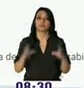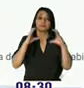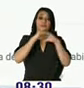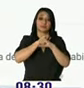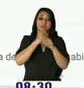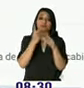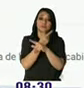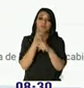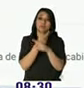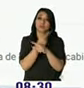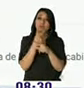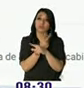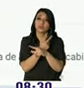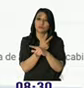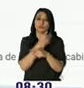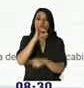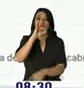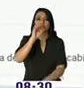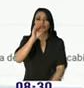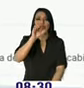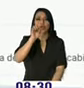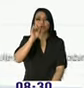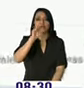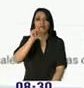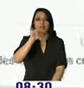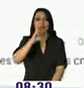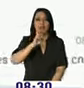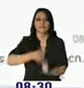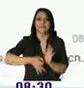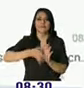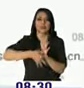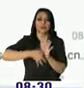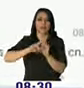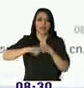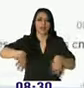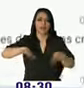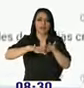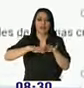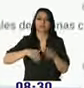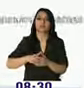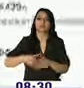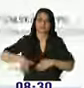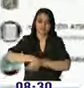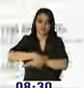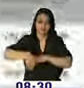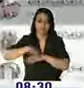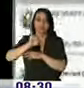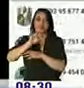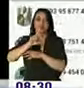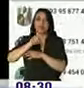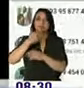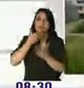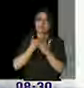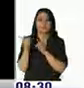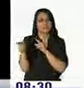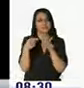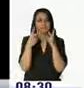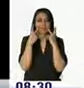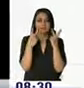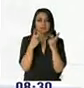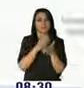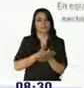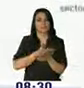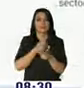falta iluminación en la ferroviaria baja, Parque Las Mallas de Alfonso Garrín y Antonio Batidas, mil gracias, ahí lo estamos viendo, necesitan la